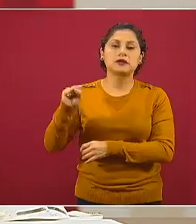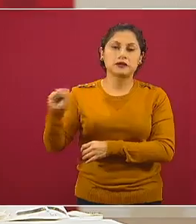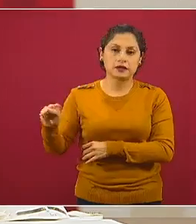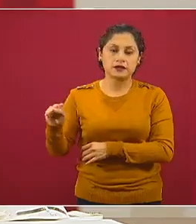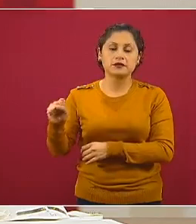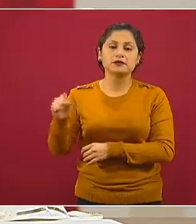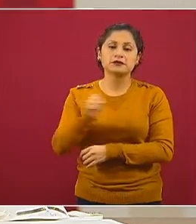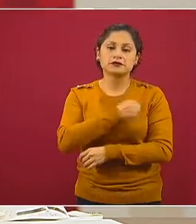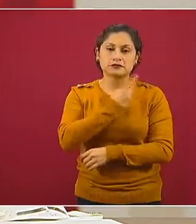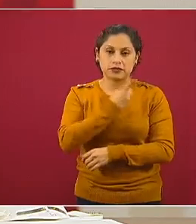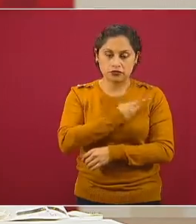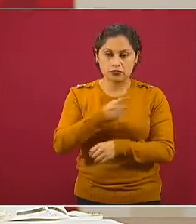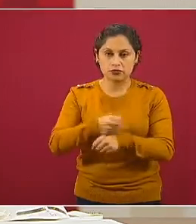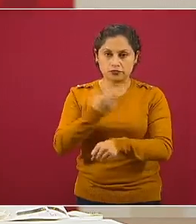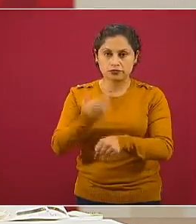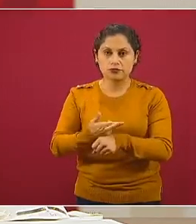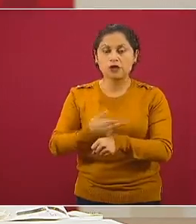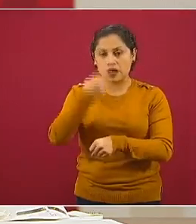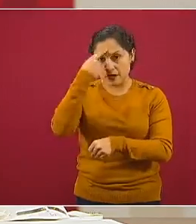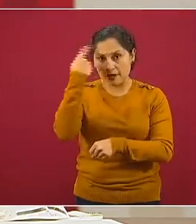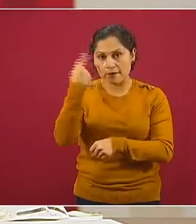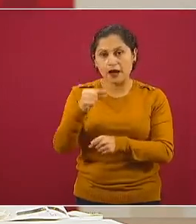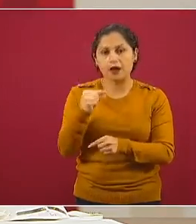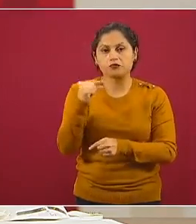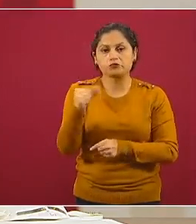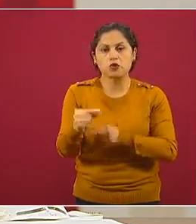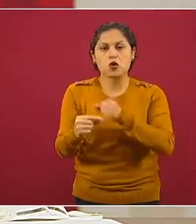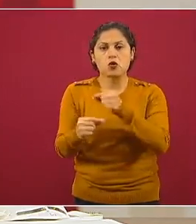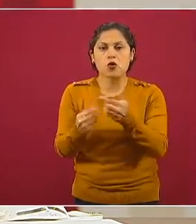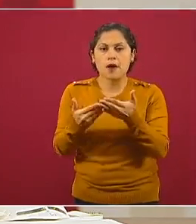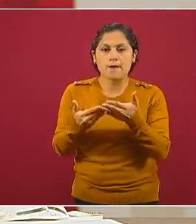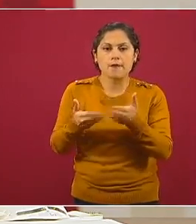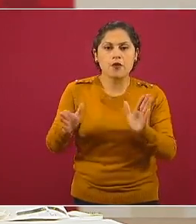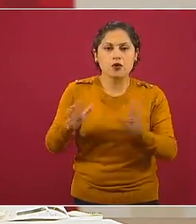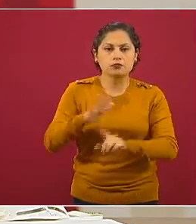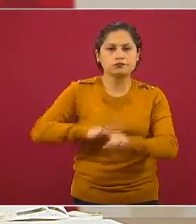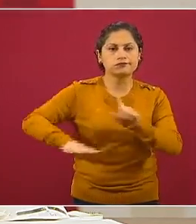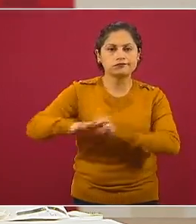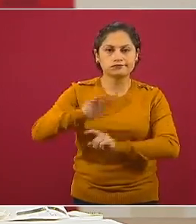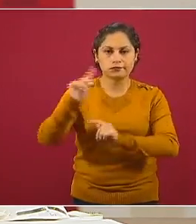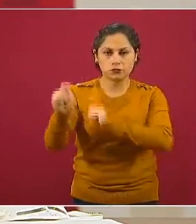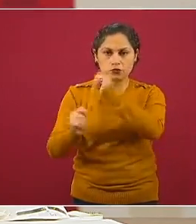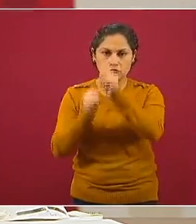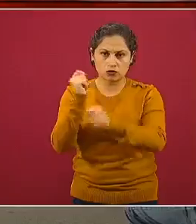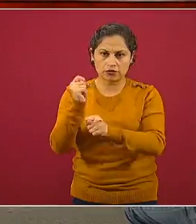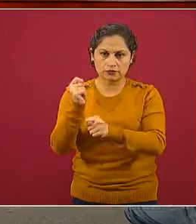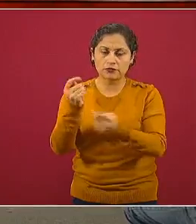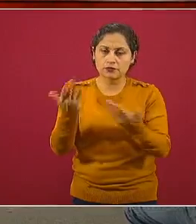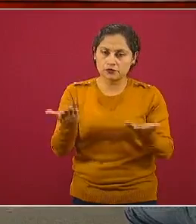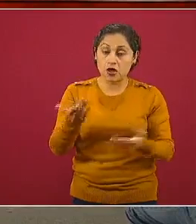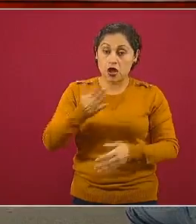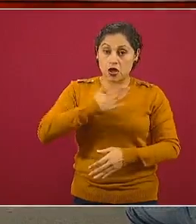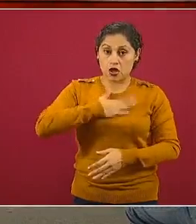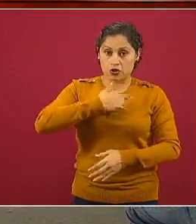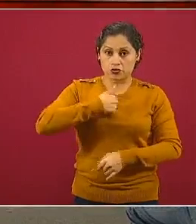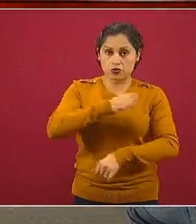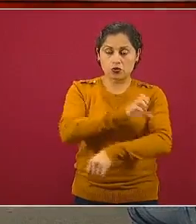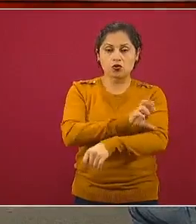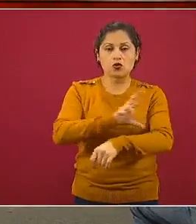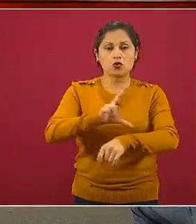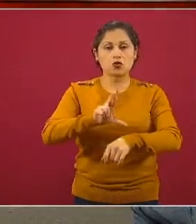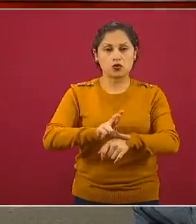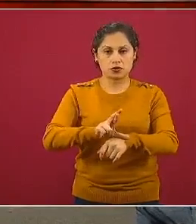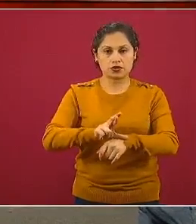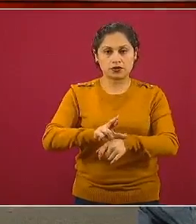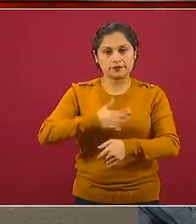apertura paulatina del sector turístico, del cual un servidor me tocó coordinar como secretario de